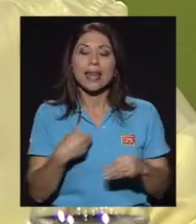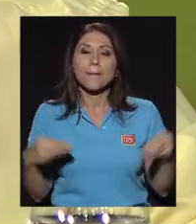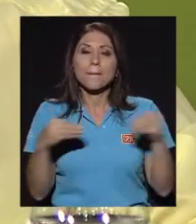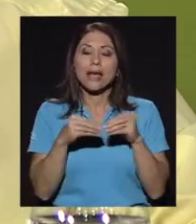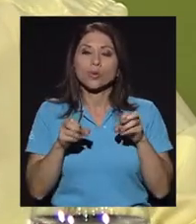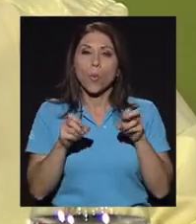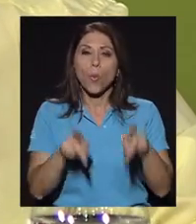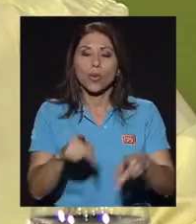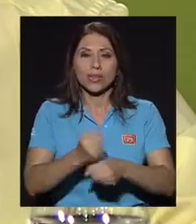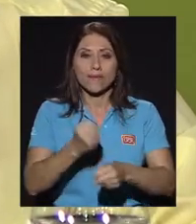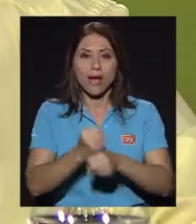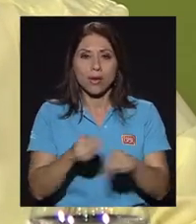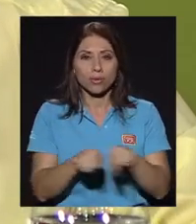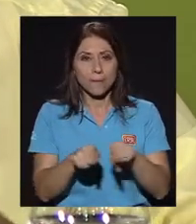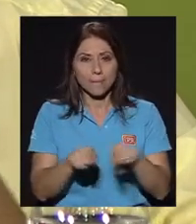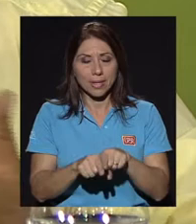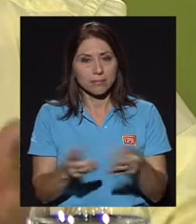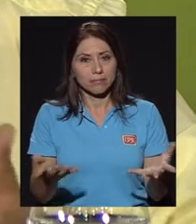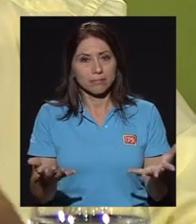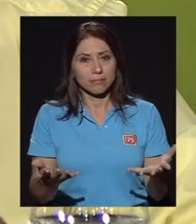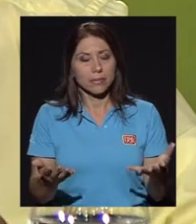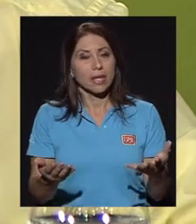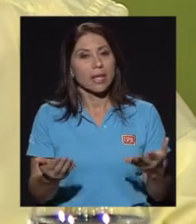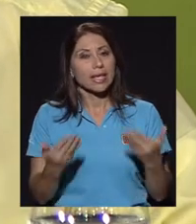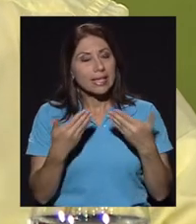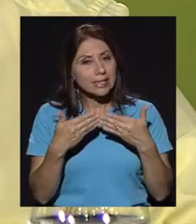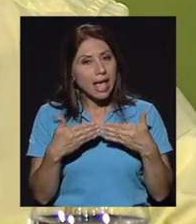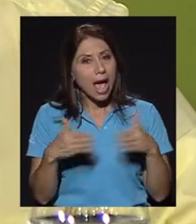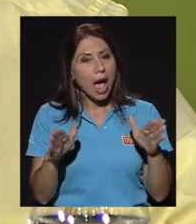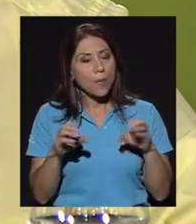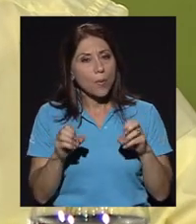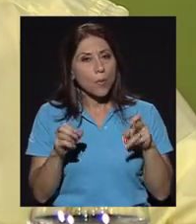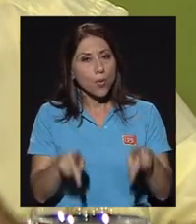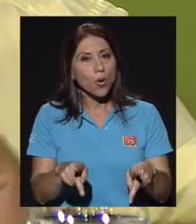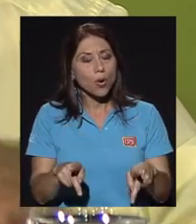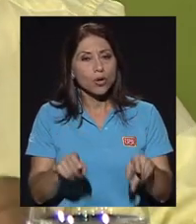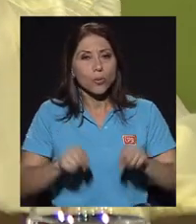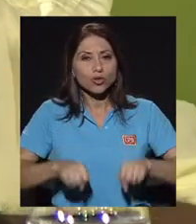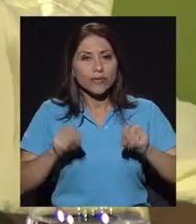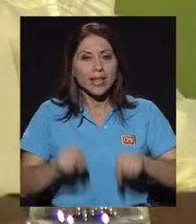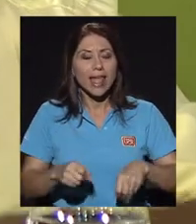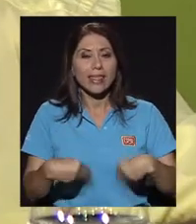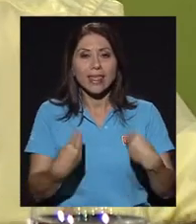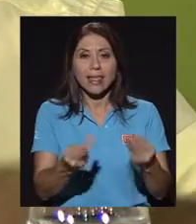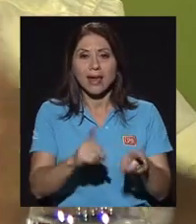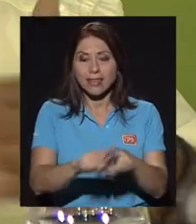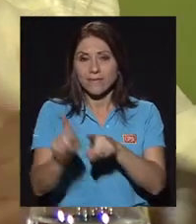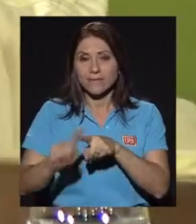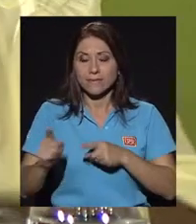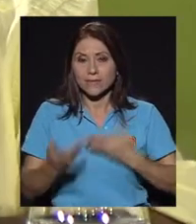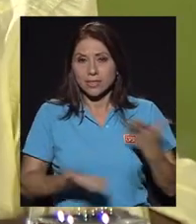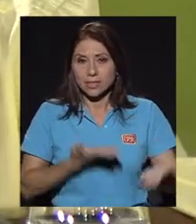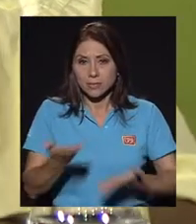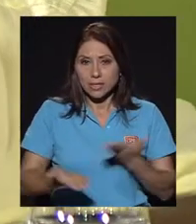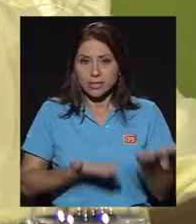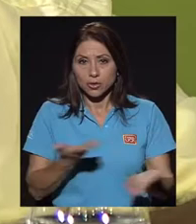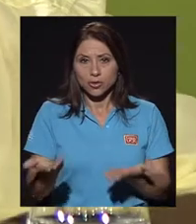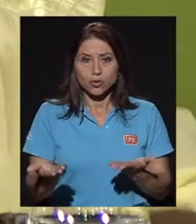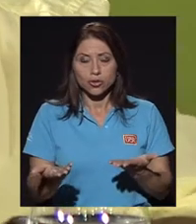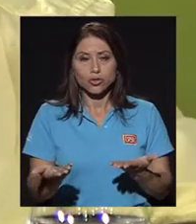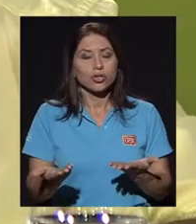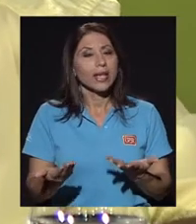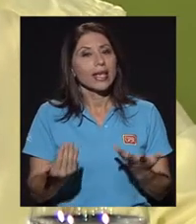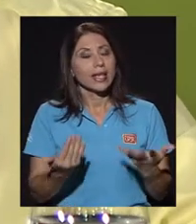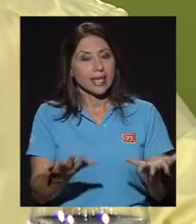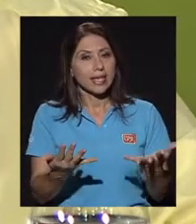más opciones de trabajo también, de que se amplíe la posibilidad de dar diferentes servicios y que haya